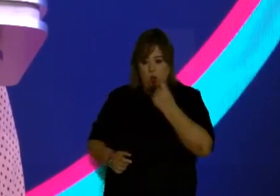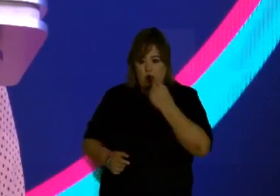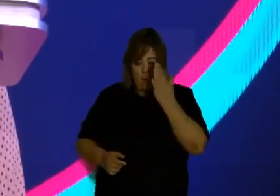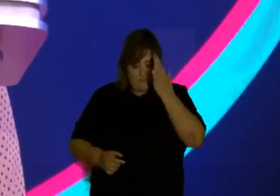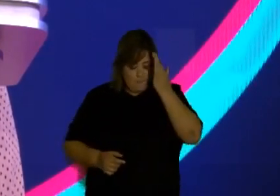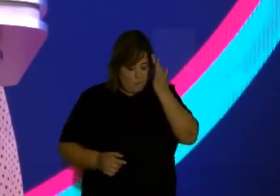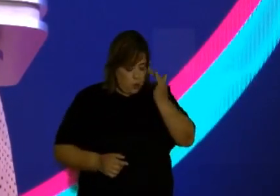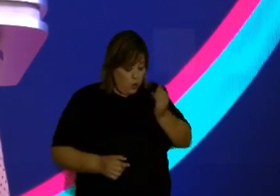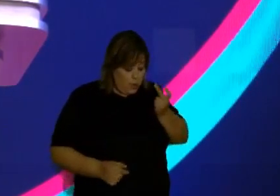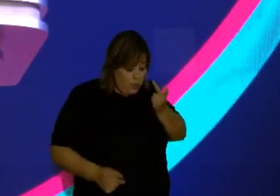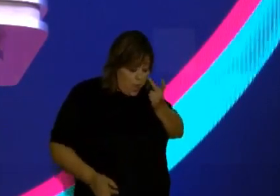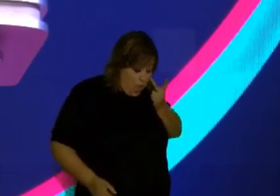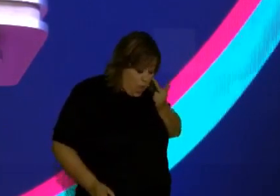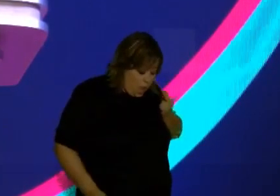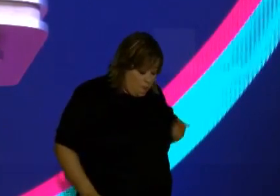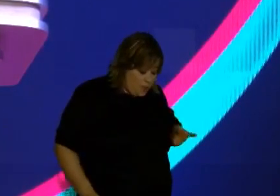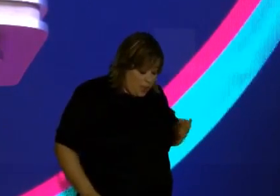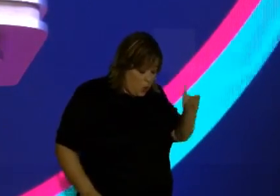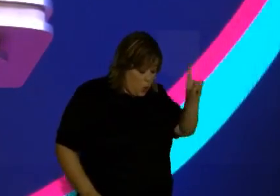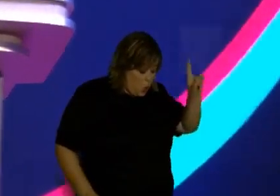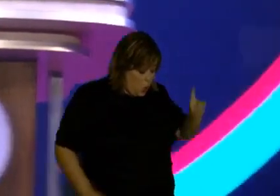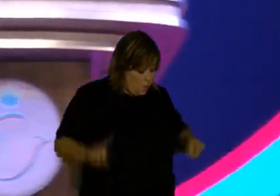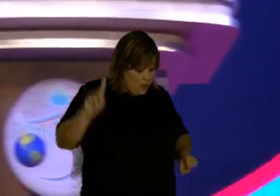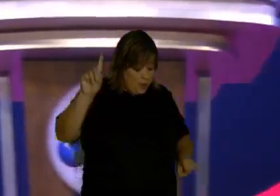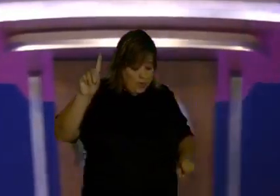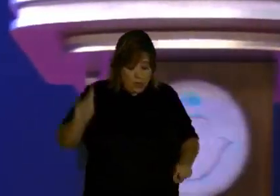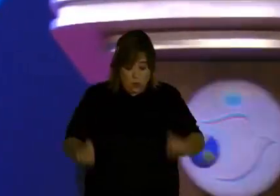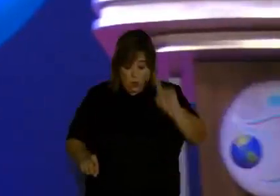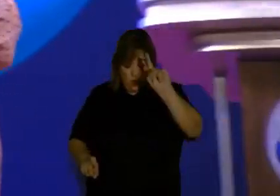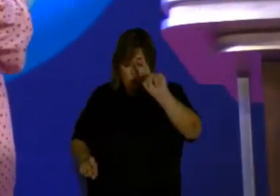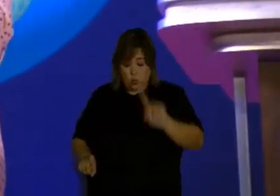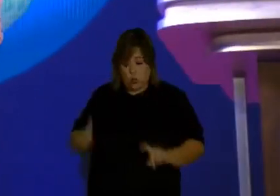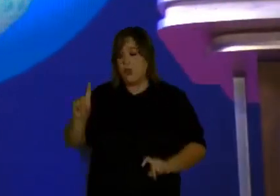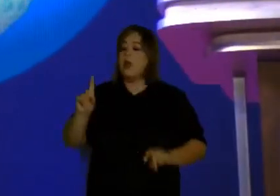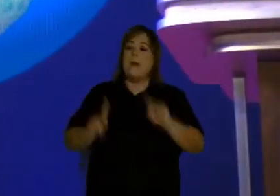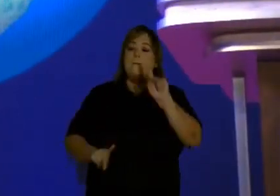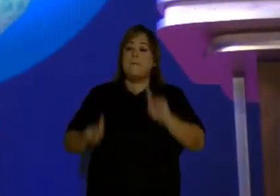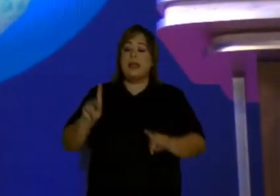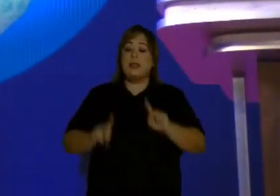este tiempo que esta pregunta se la siguen haciendo gente aún dentro de la iglesia.